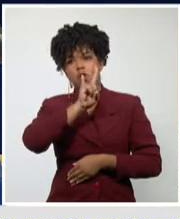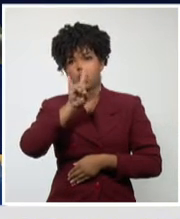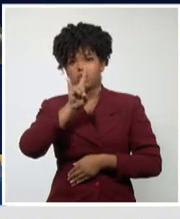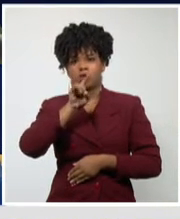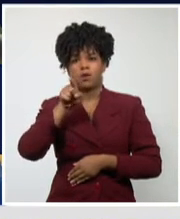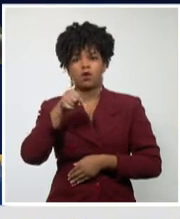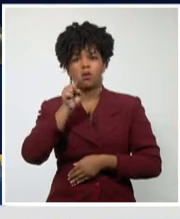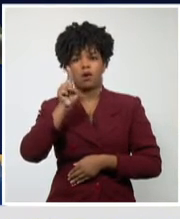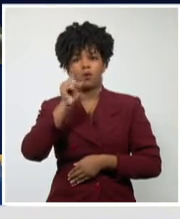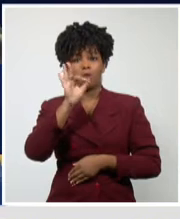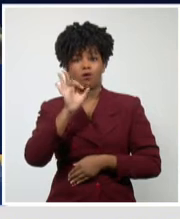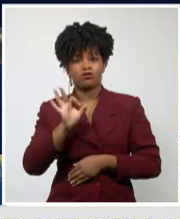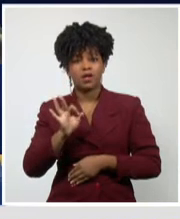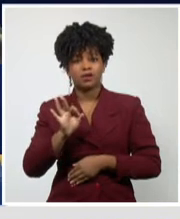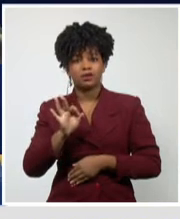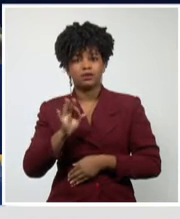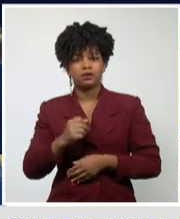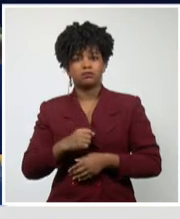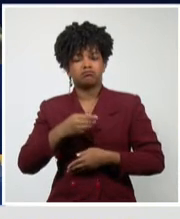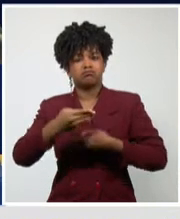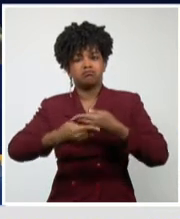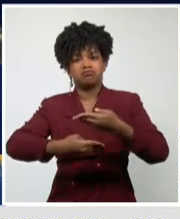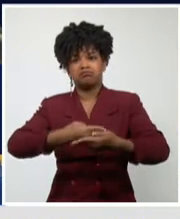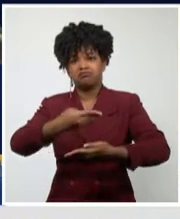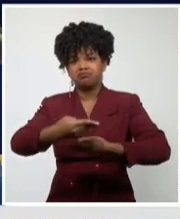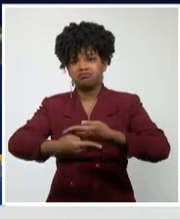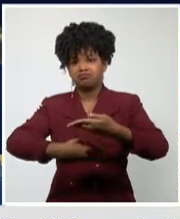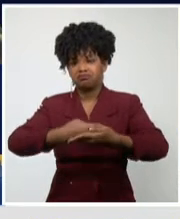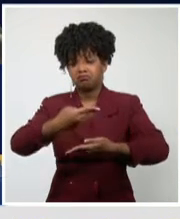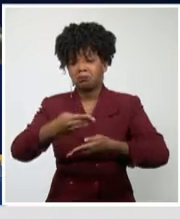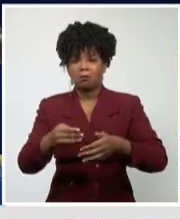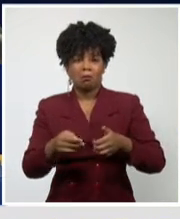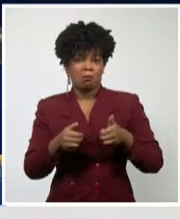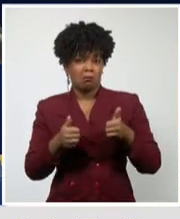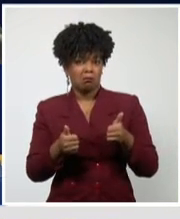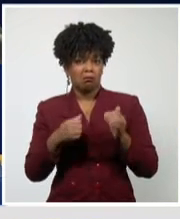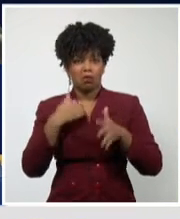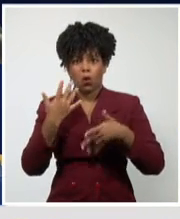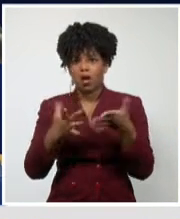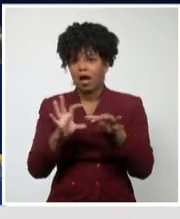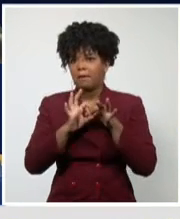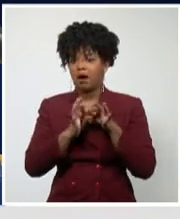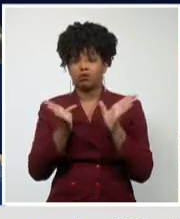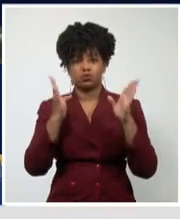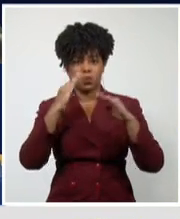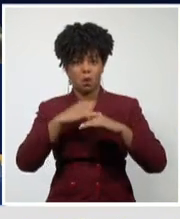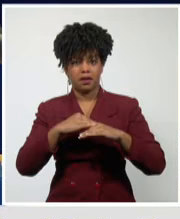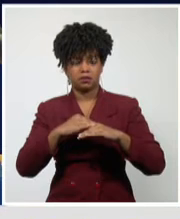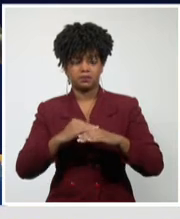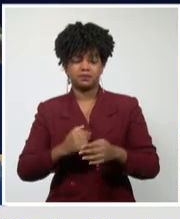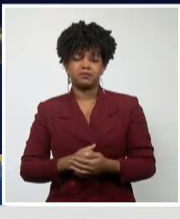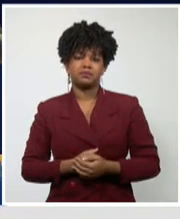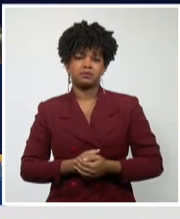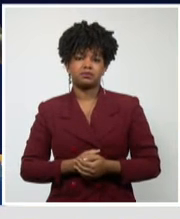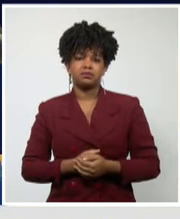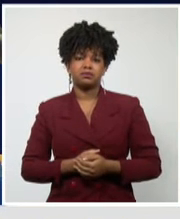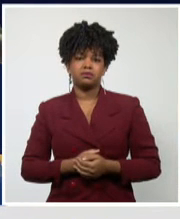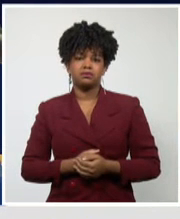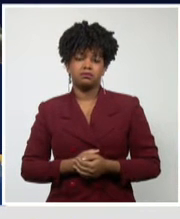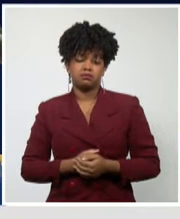99,1%, presentan una evolución clínica estable, lo cual es satisfactorio desde el punto de